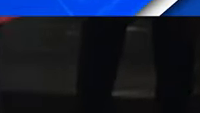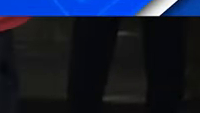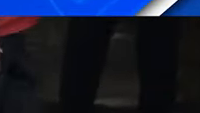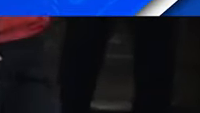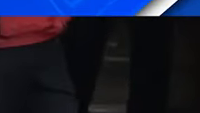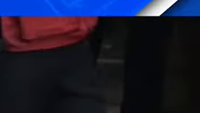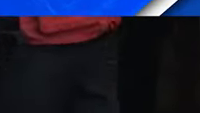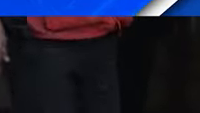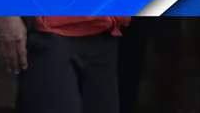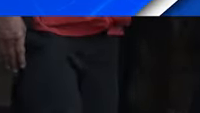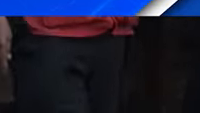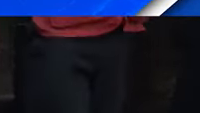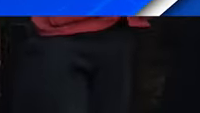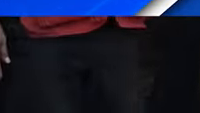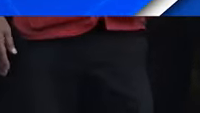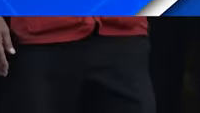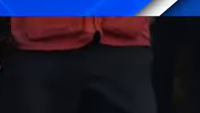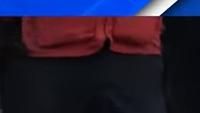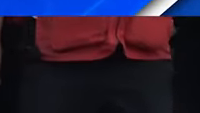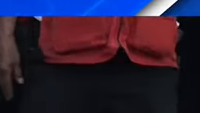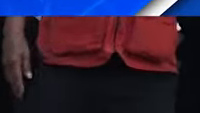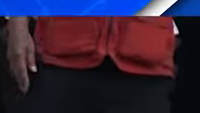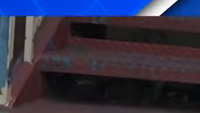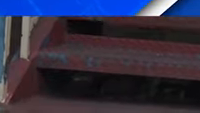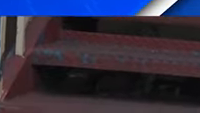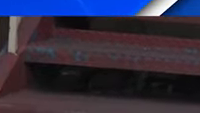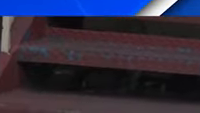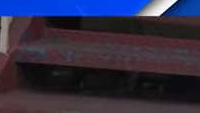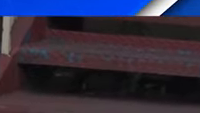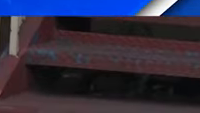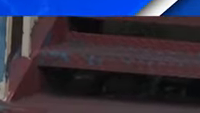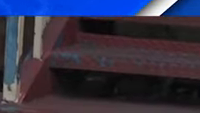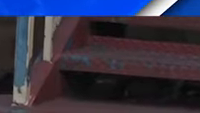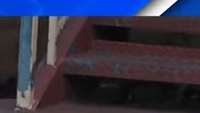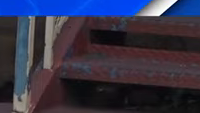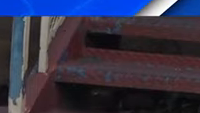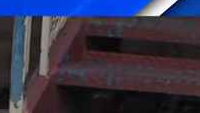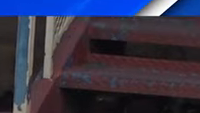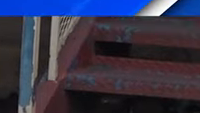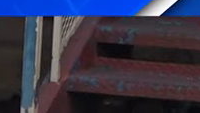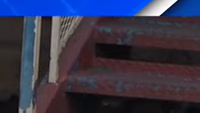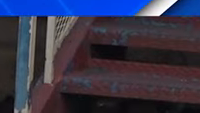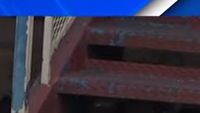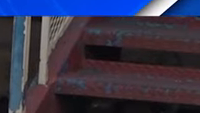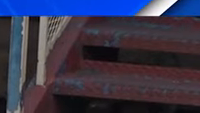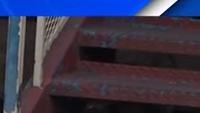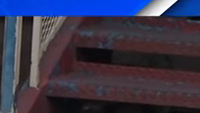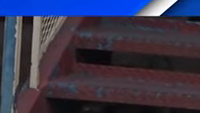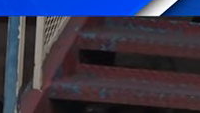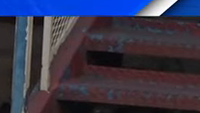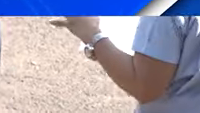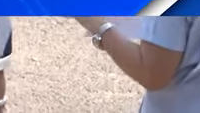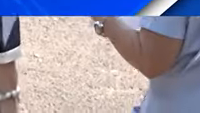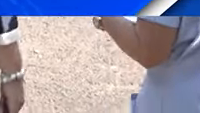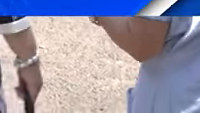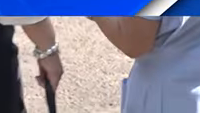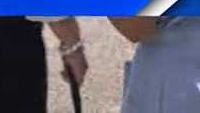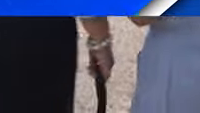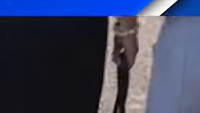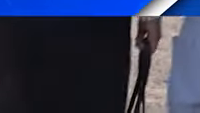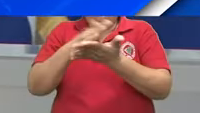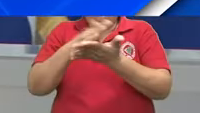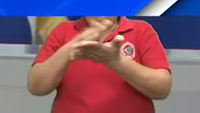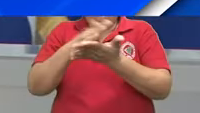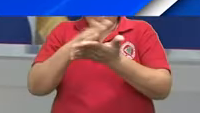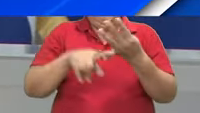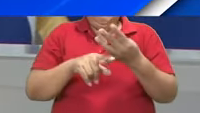aprobó como sucesora legal una nueva Cruz Roja Nicaragüense que funcionará como un ente adscrito al Ministerio de